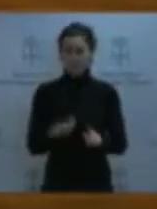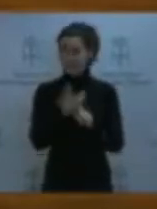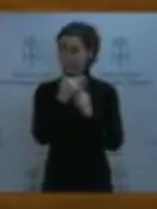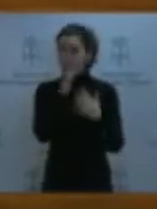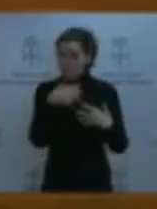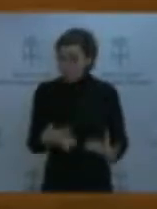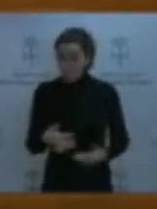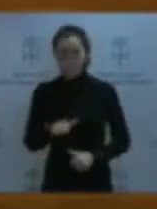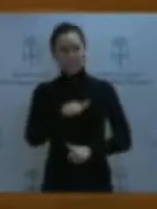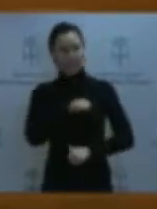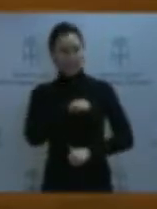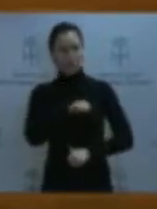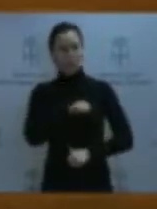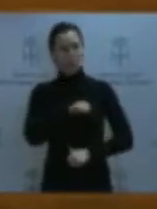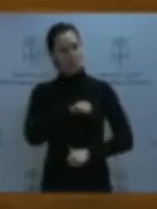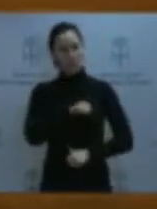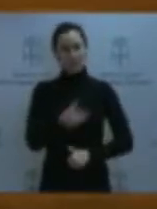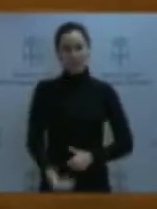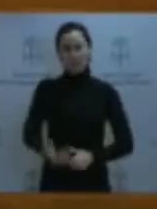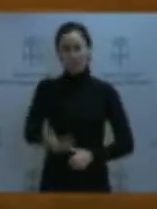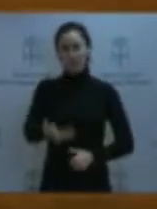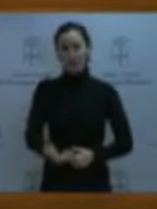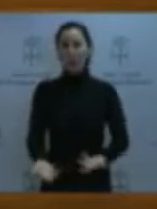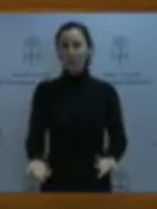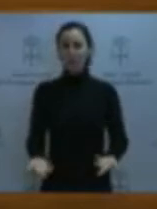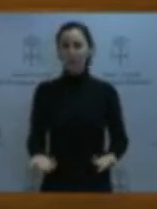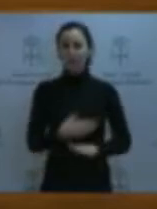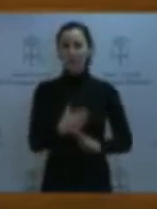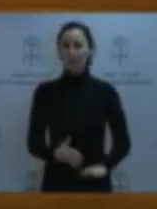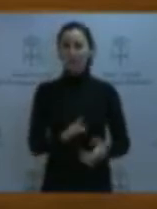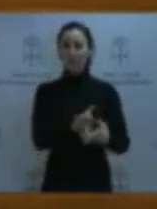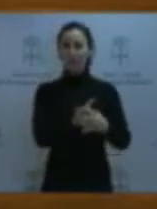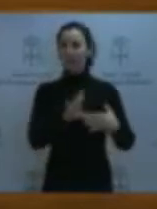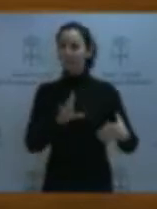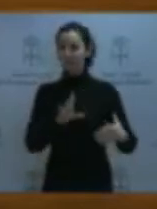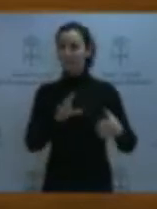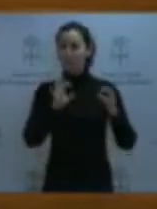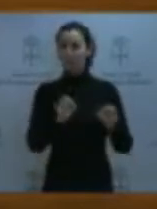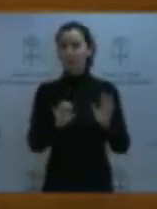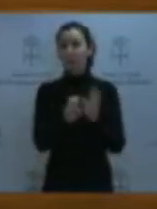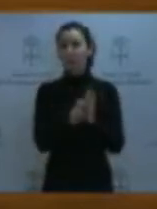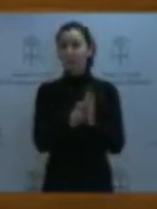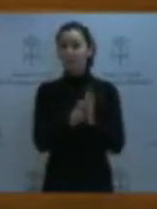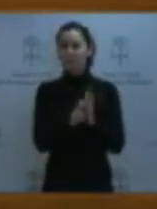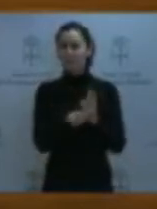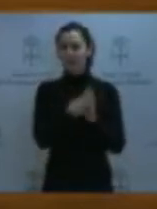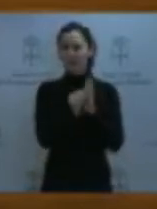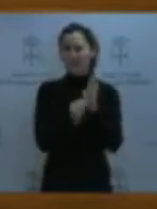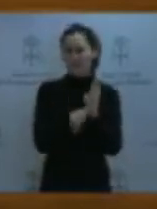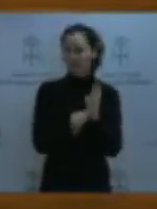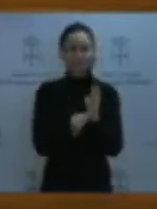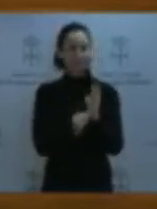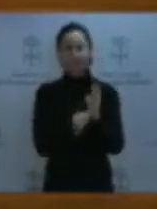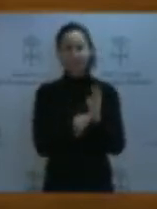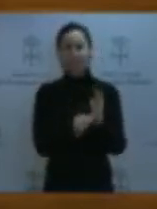paro estructural que, desde luego, no se responde, como decía al comienzo, disparando currículums. Tenemos al 49%